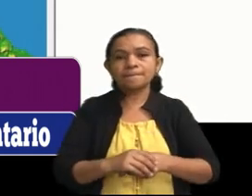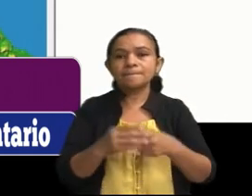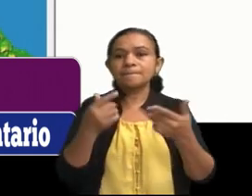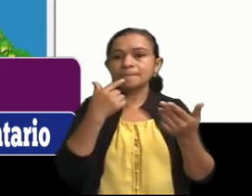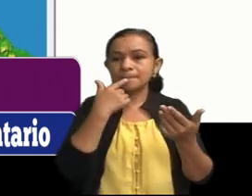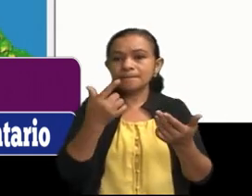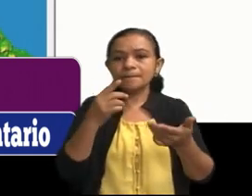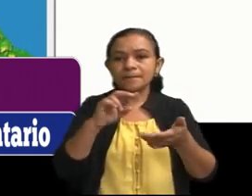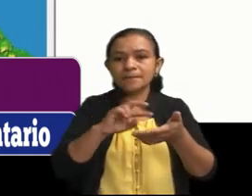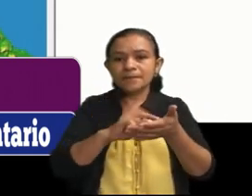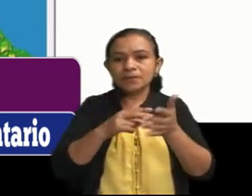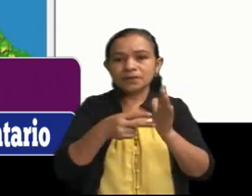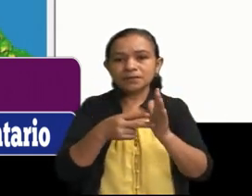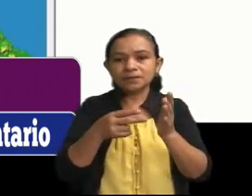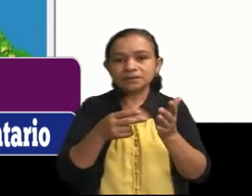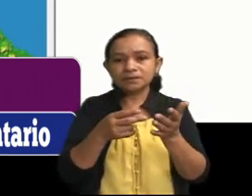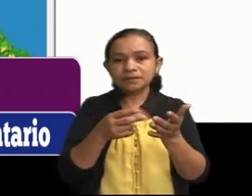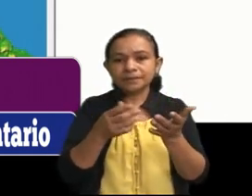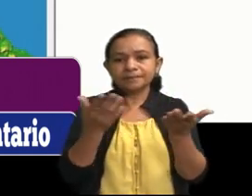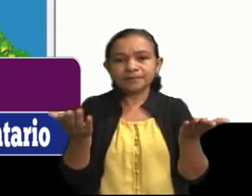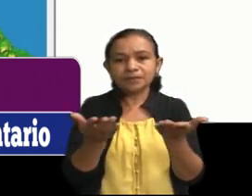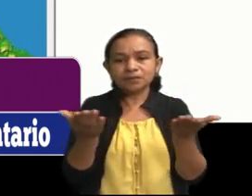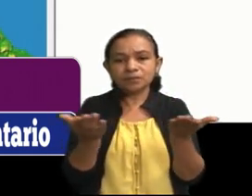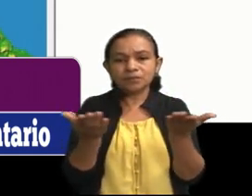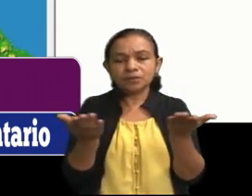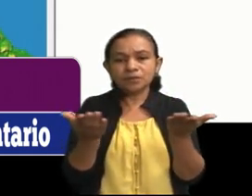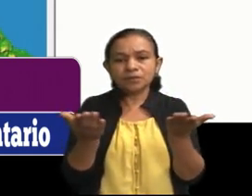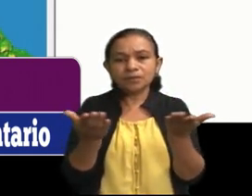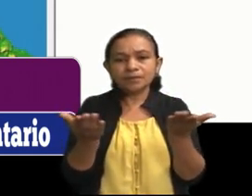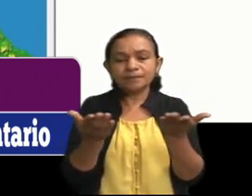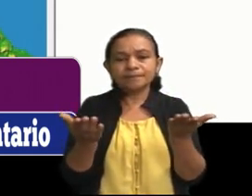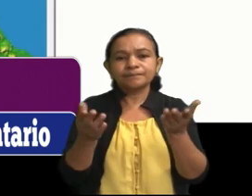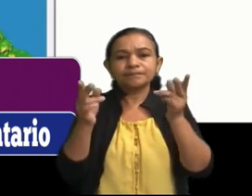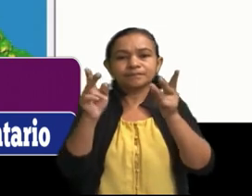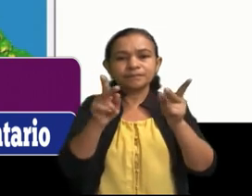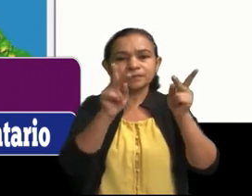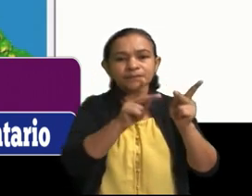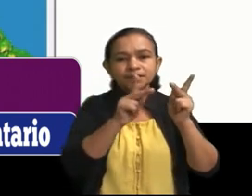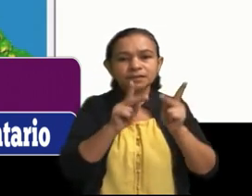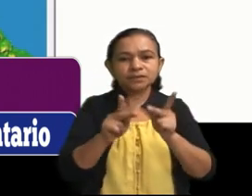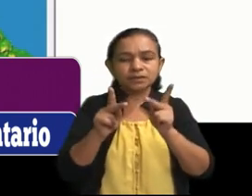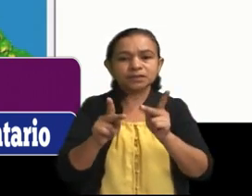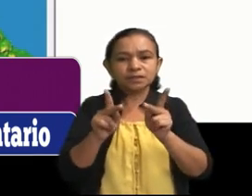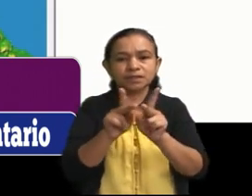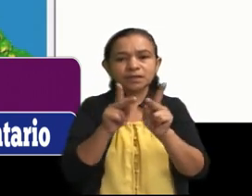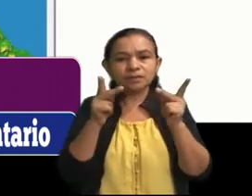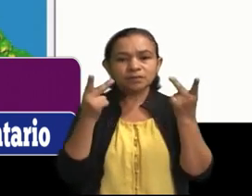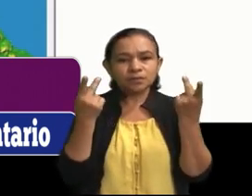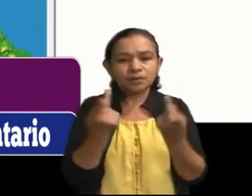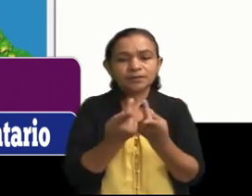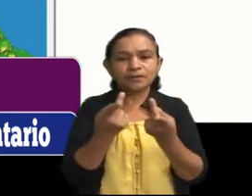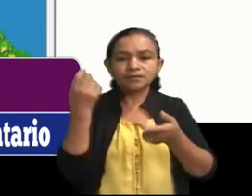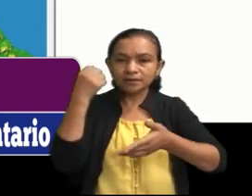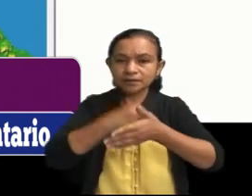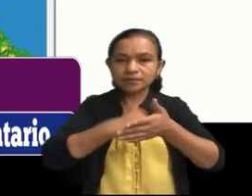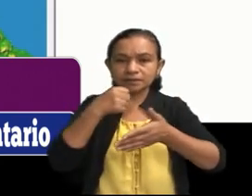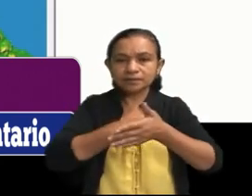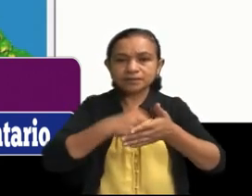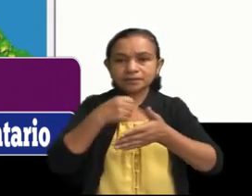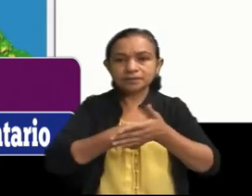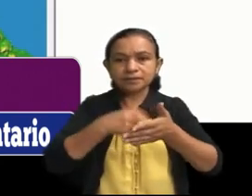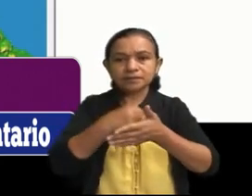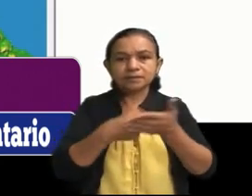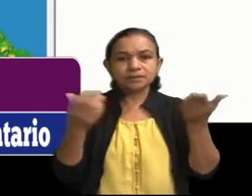Y eso fue posible por que la población lo exigía, ¿no? Ellos lo